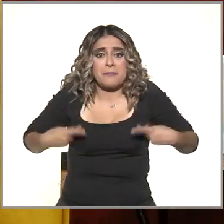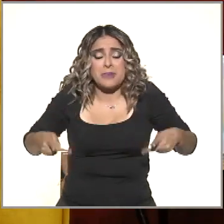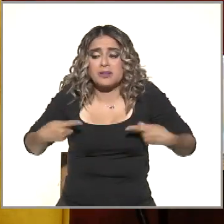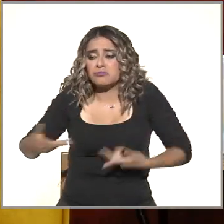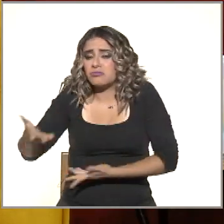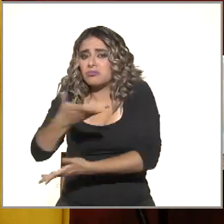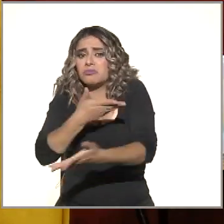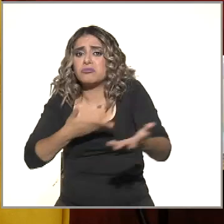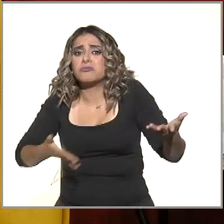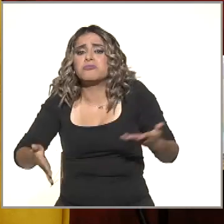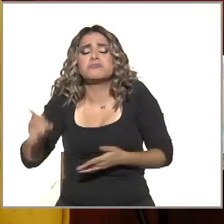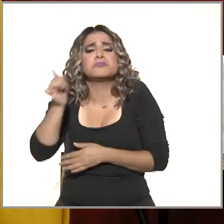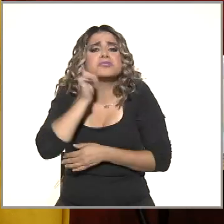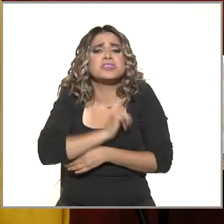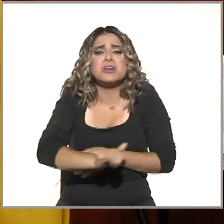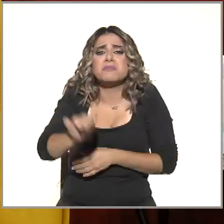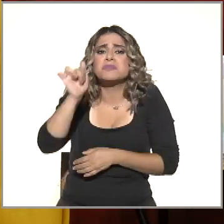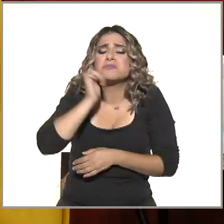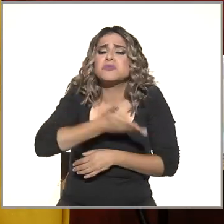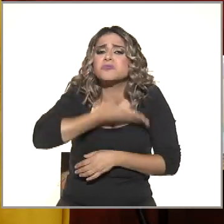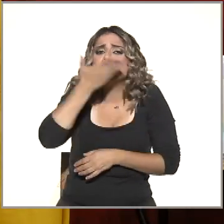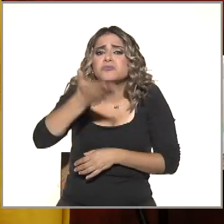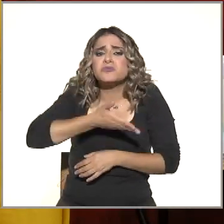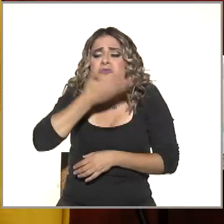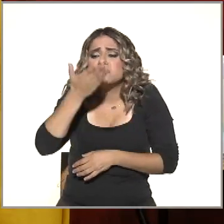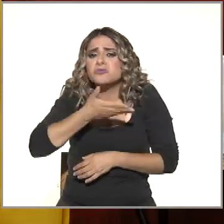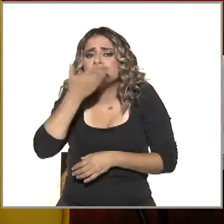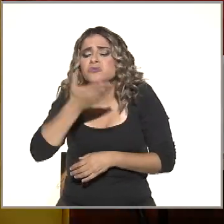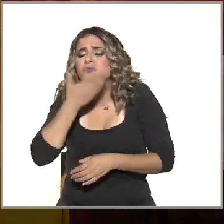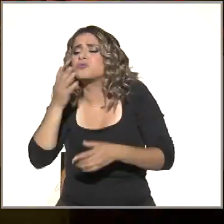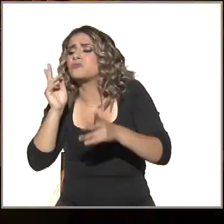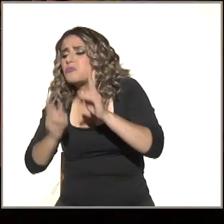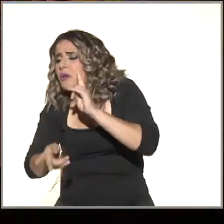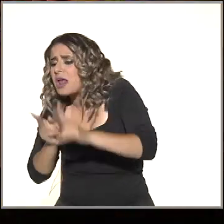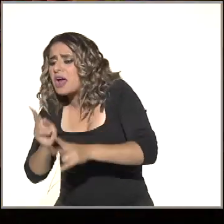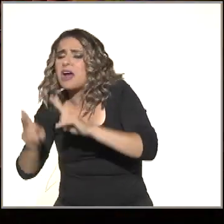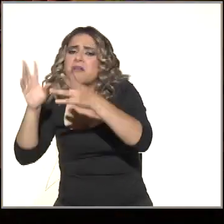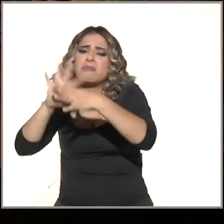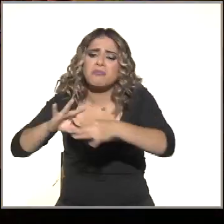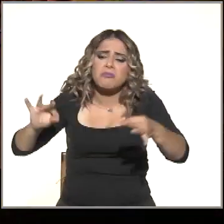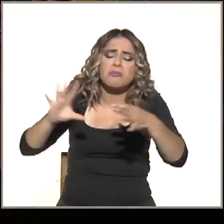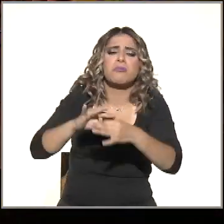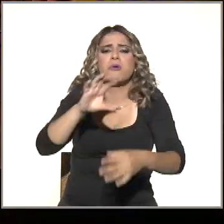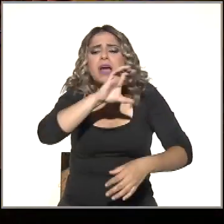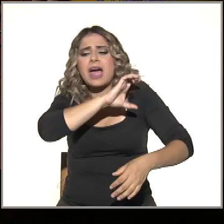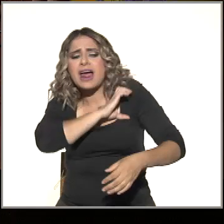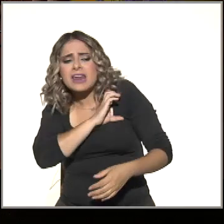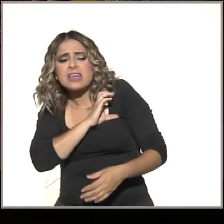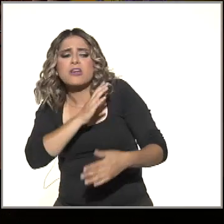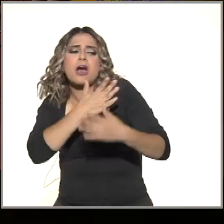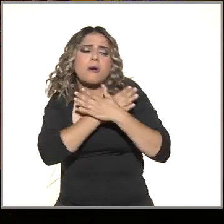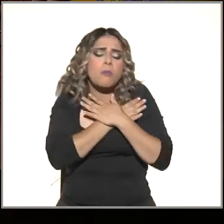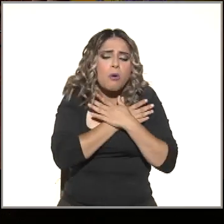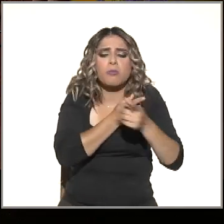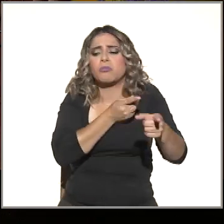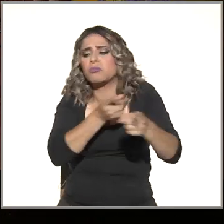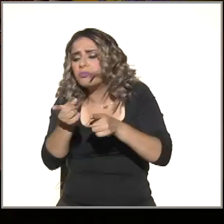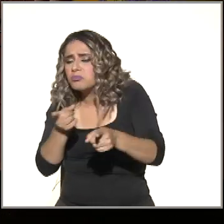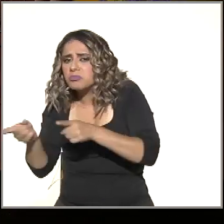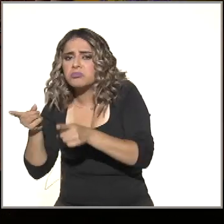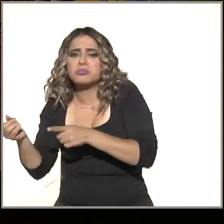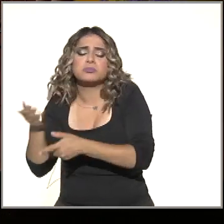está llena de momentos de aprecio y de censura, y muchas veces la censura